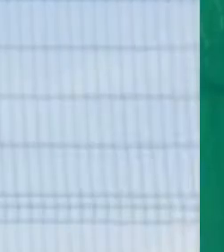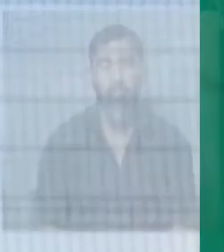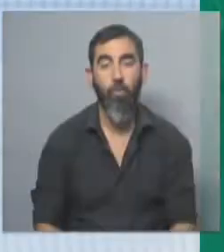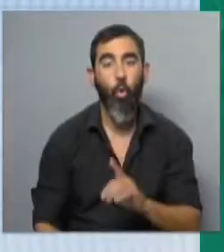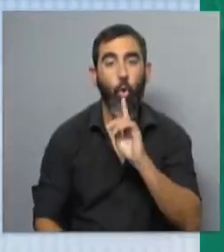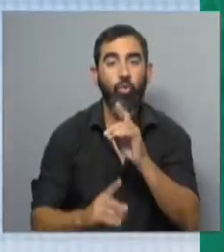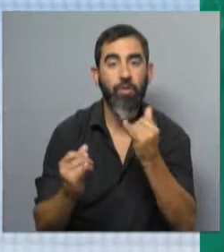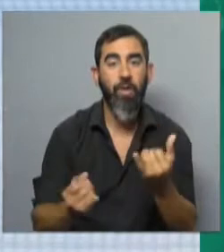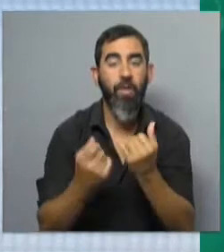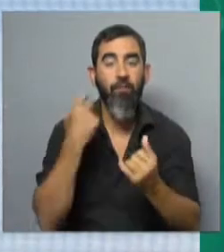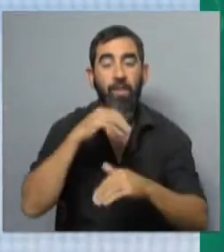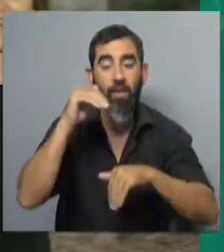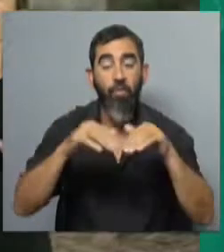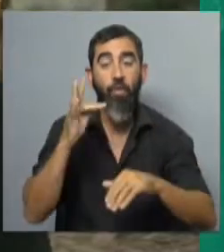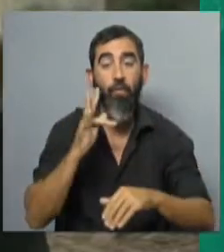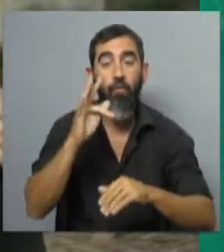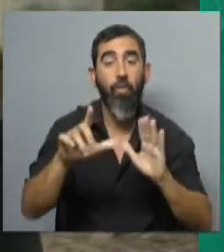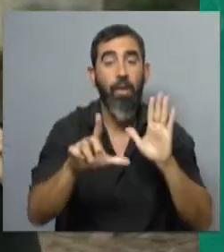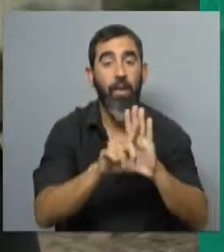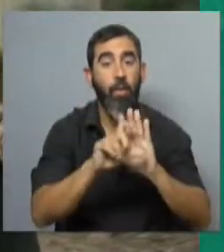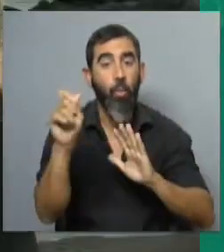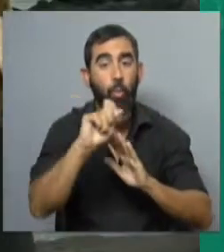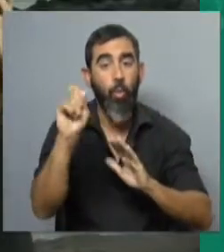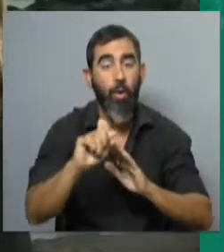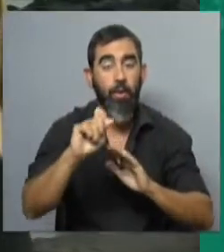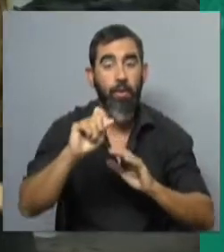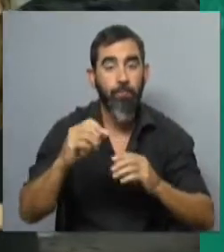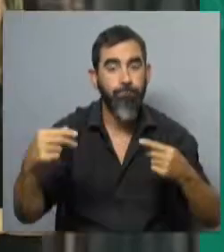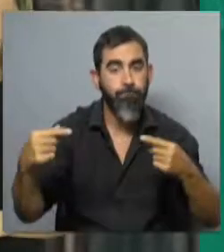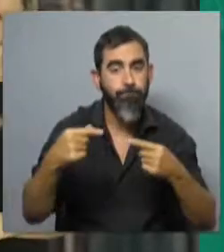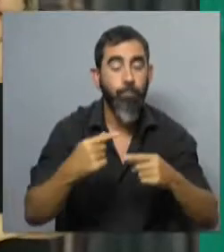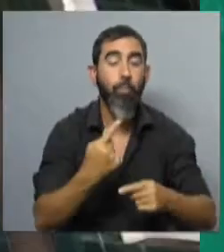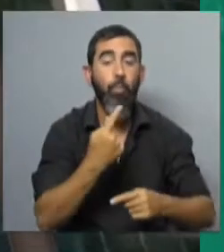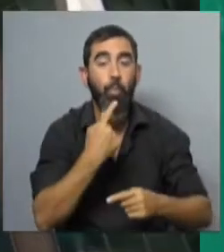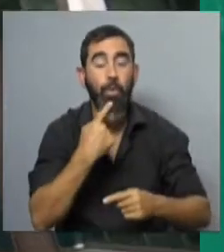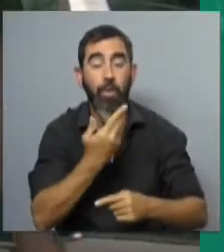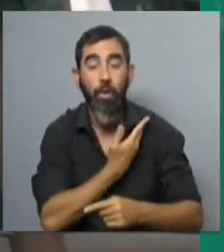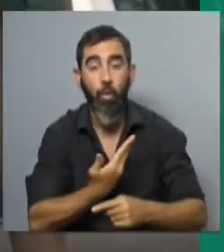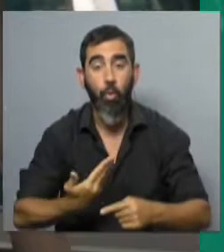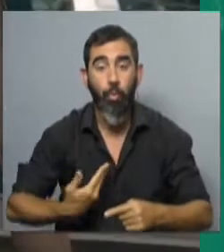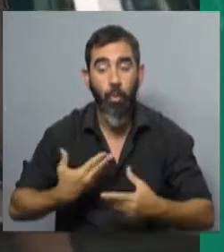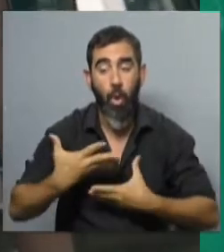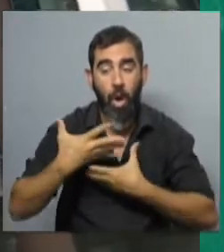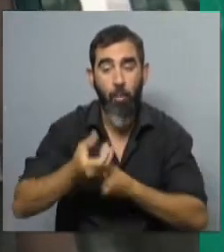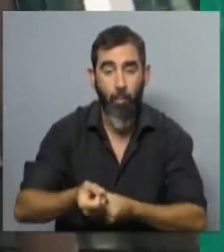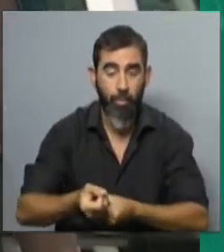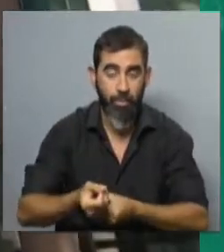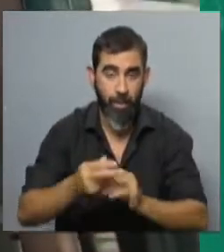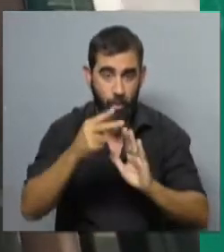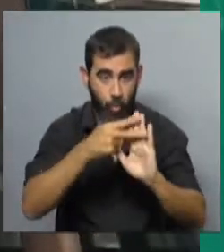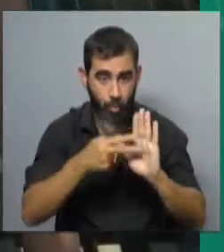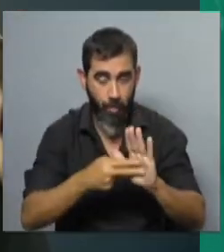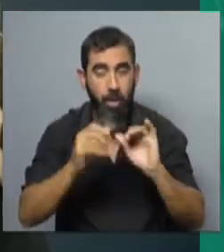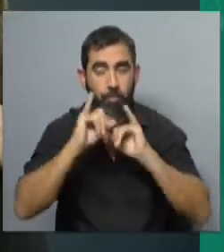días del referéndum que va a definir el futuro de la ley de urgente consideración, crece la tensión política entre el Poder Ejecutivo, que respalda la vigencia de la norma, y